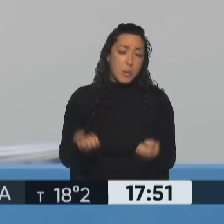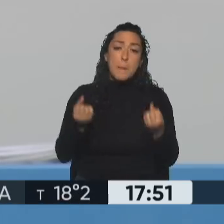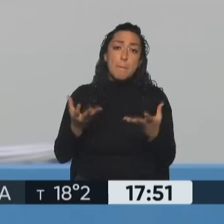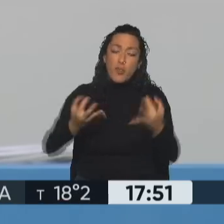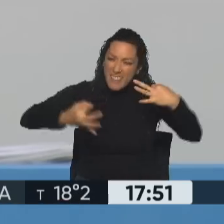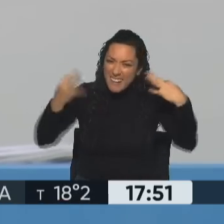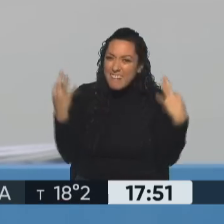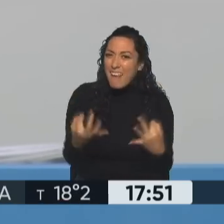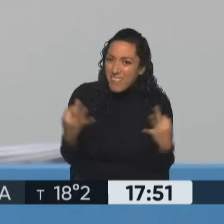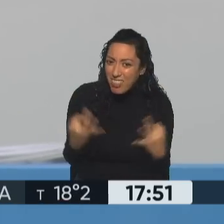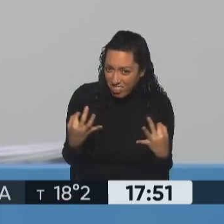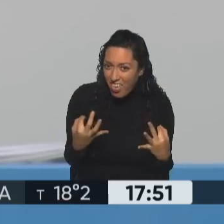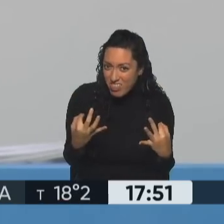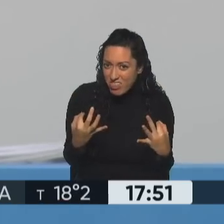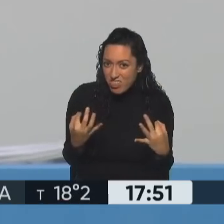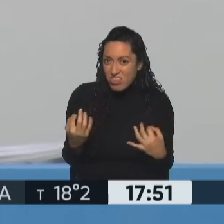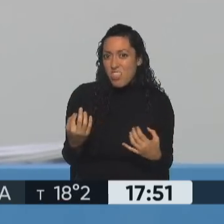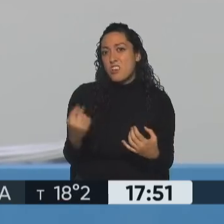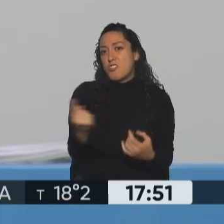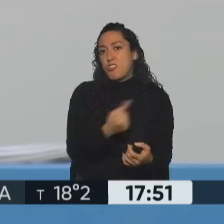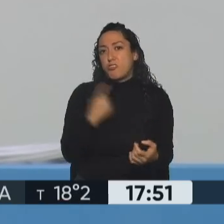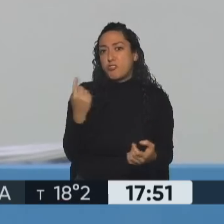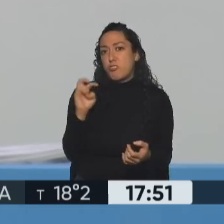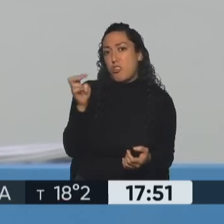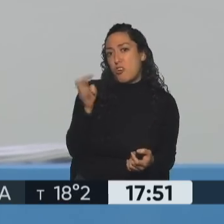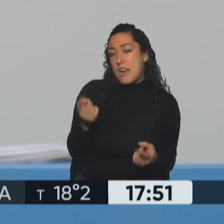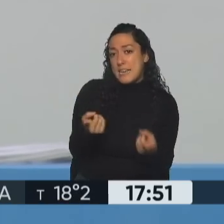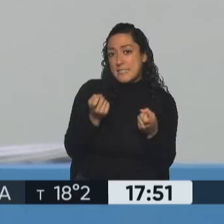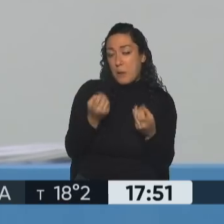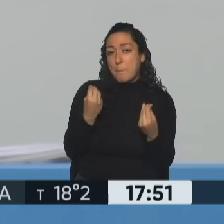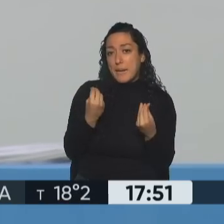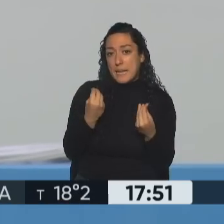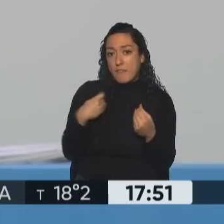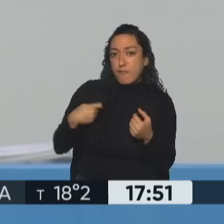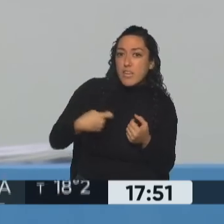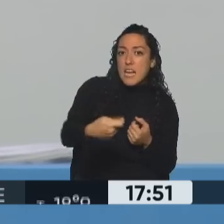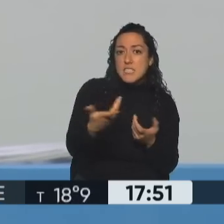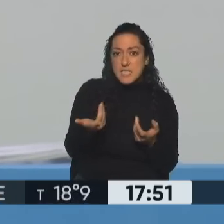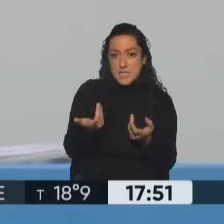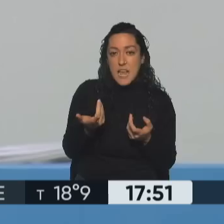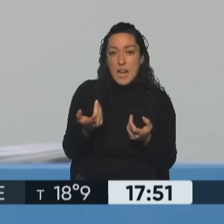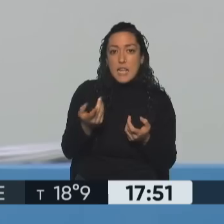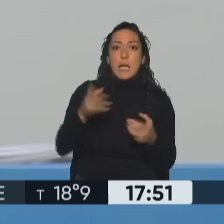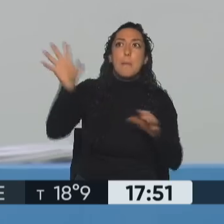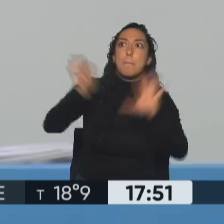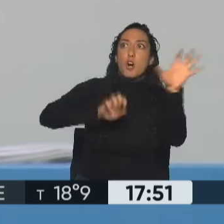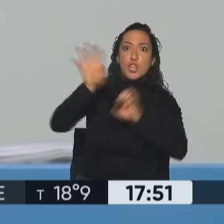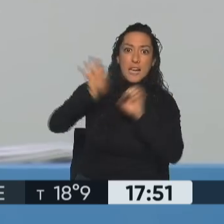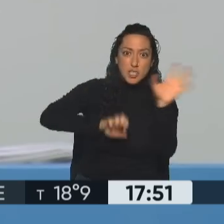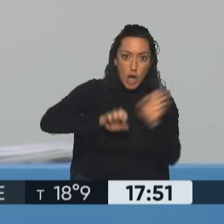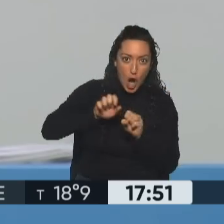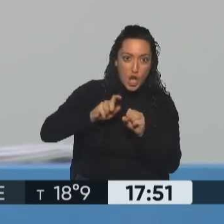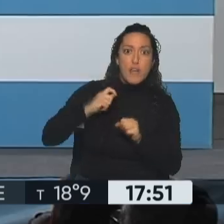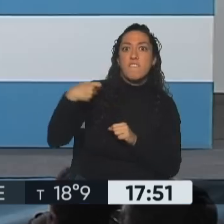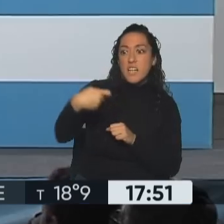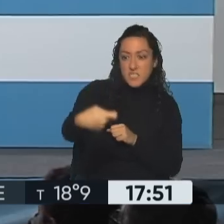realidad la necesidad de tener dólares para financiar las importaciones, que eso es otro problema que